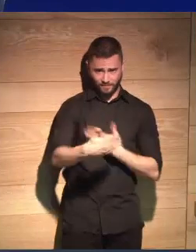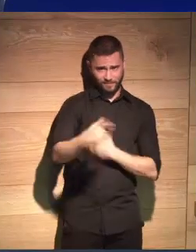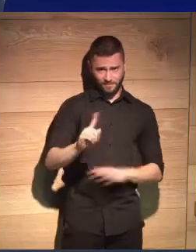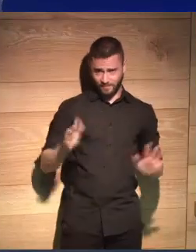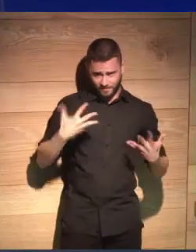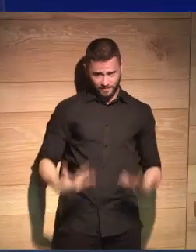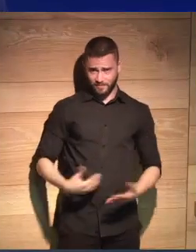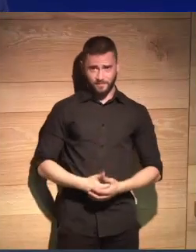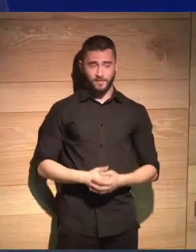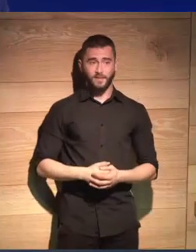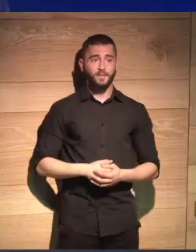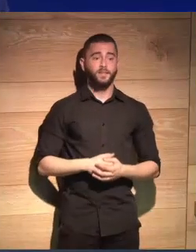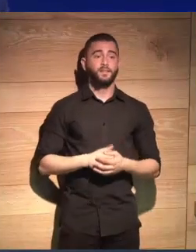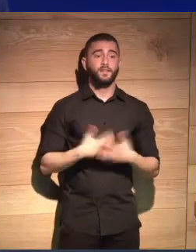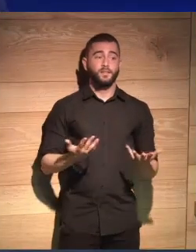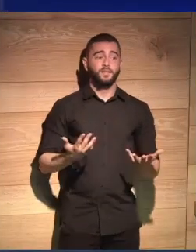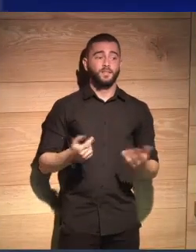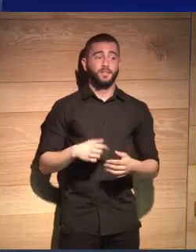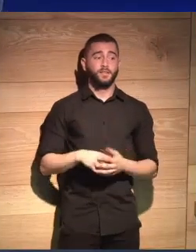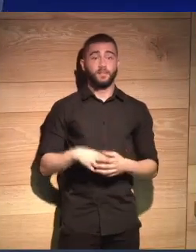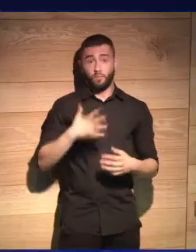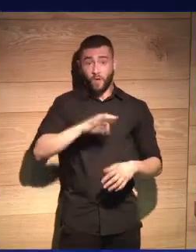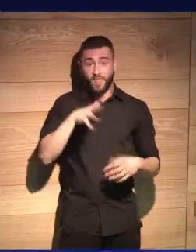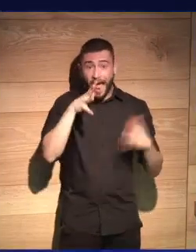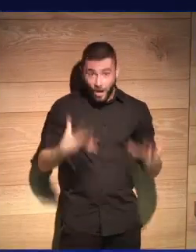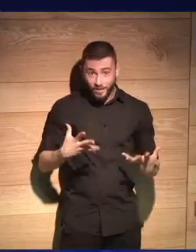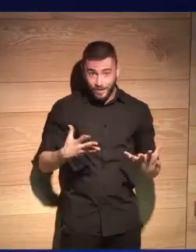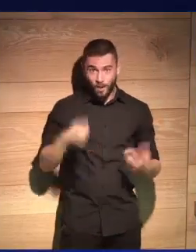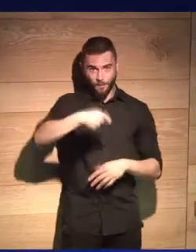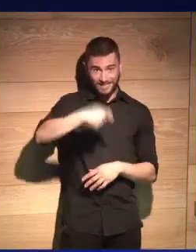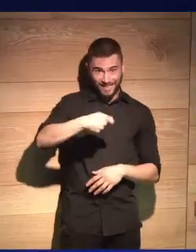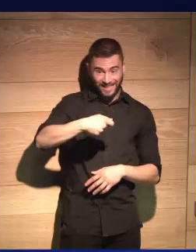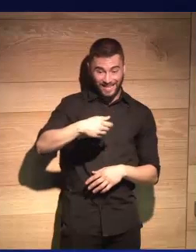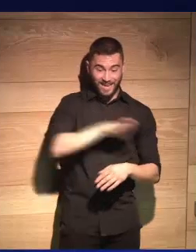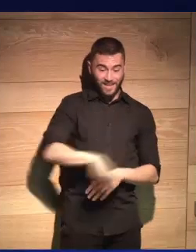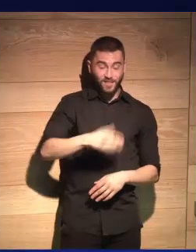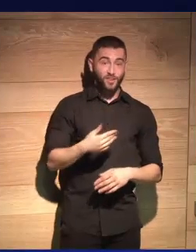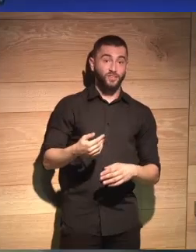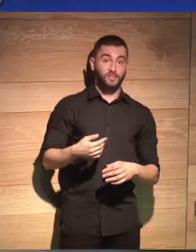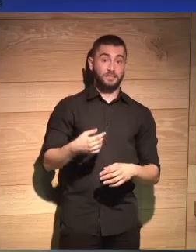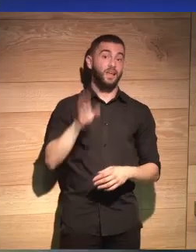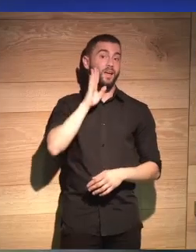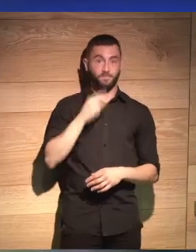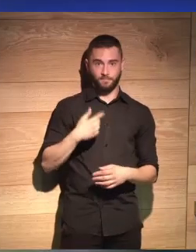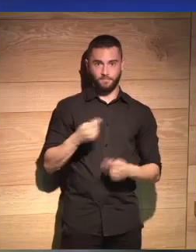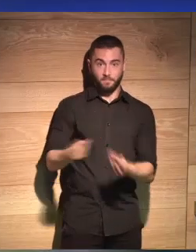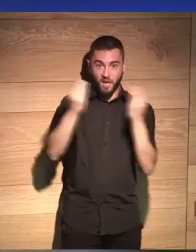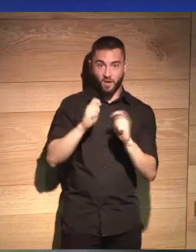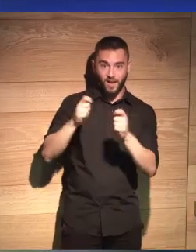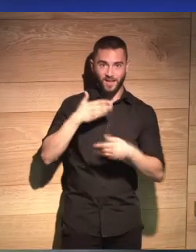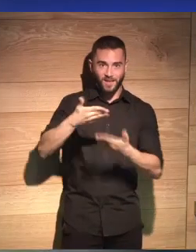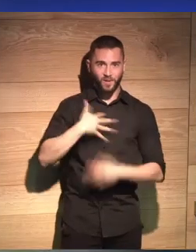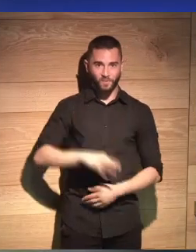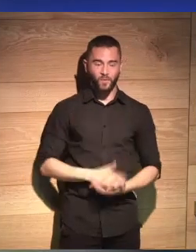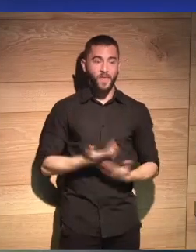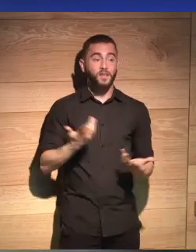Hacemos una confesión a la O a lo mejor incluso les mejoran. a los actuales, digo. Una confesión a la actualidad, ¿no? No sé,